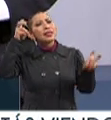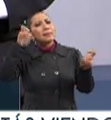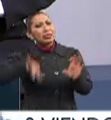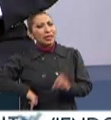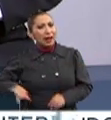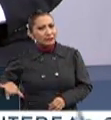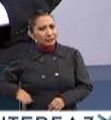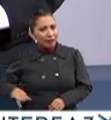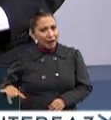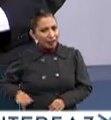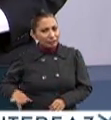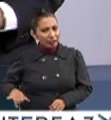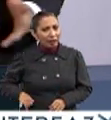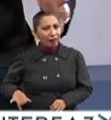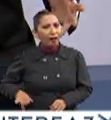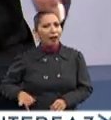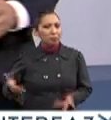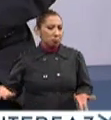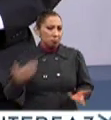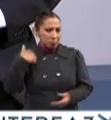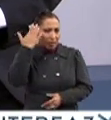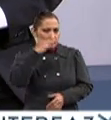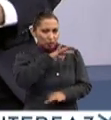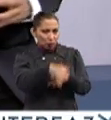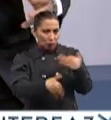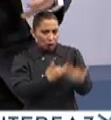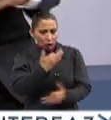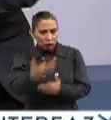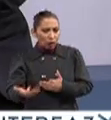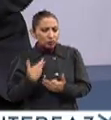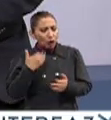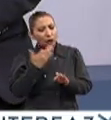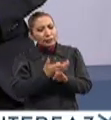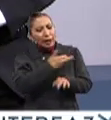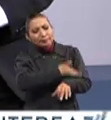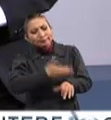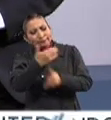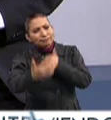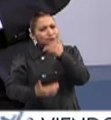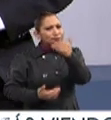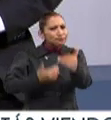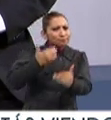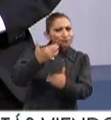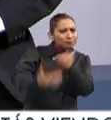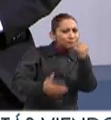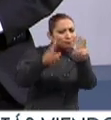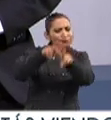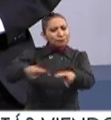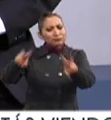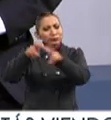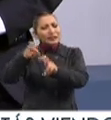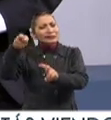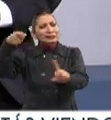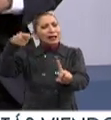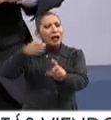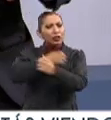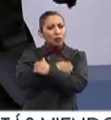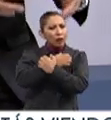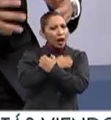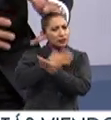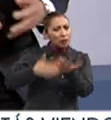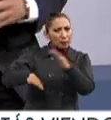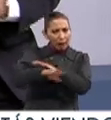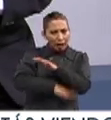muy interesante. Como bien saben todos ustedes, estamos en un proceso de análisis en la